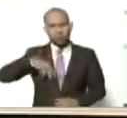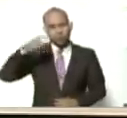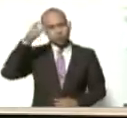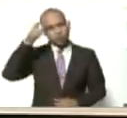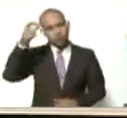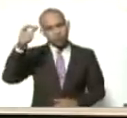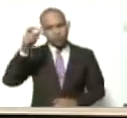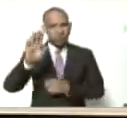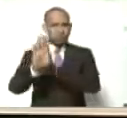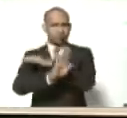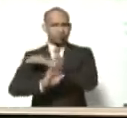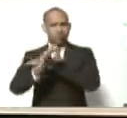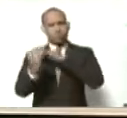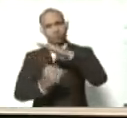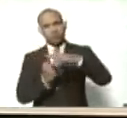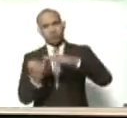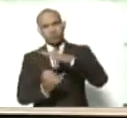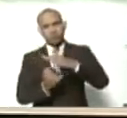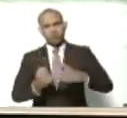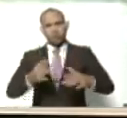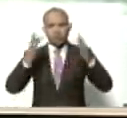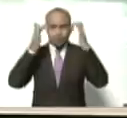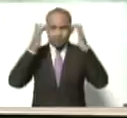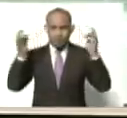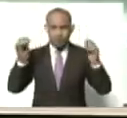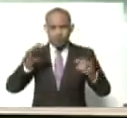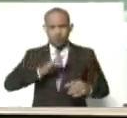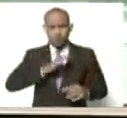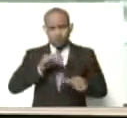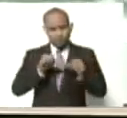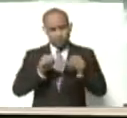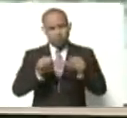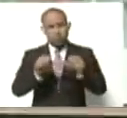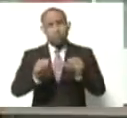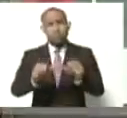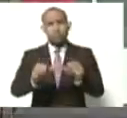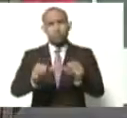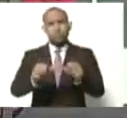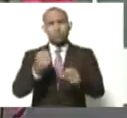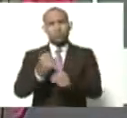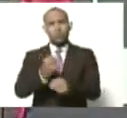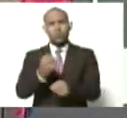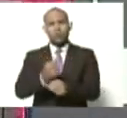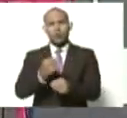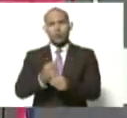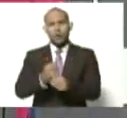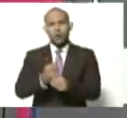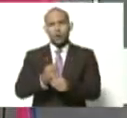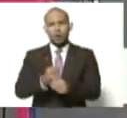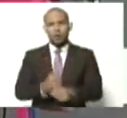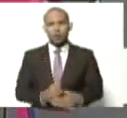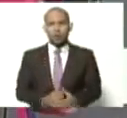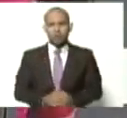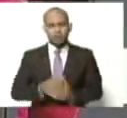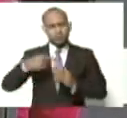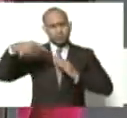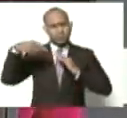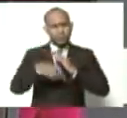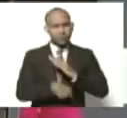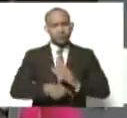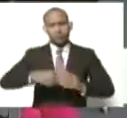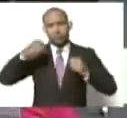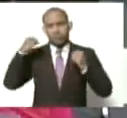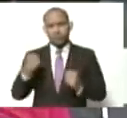para nuestras instituciones, bueno, y que la inteligencia y la contrainteligencia siga actuando de manera profunda,